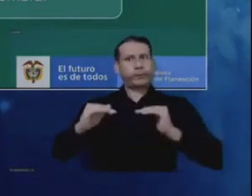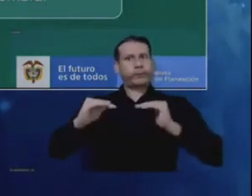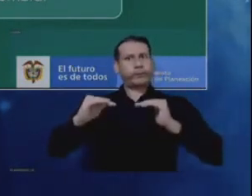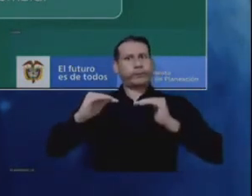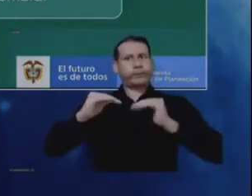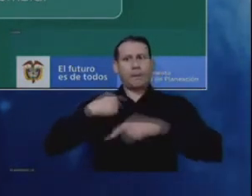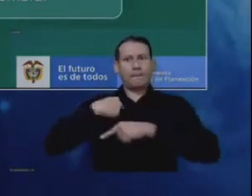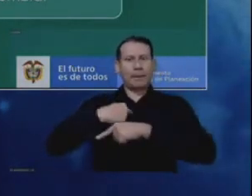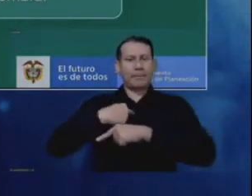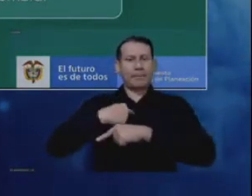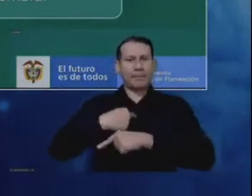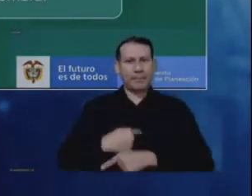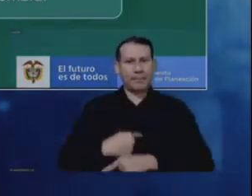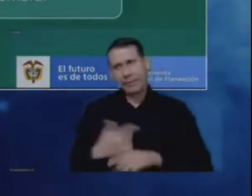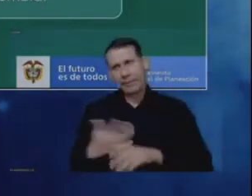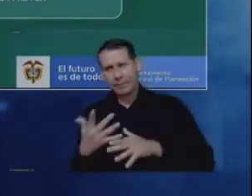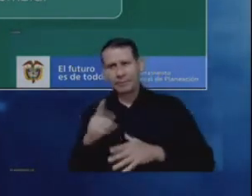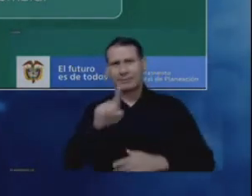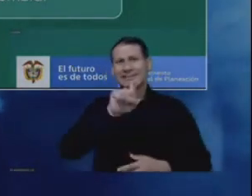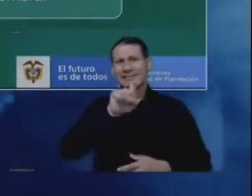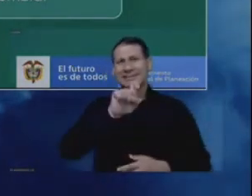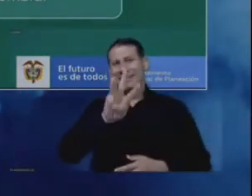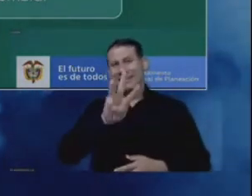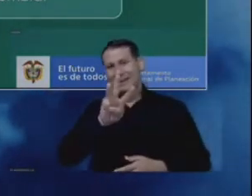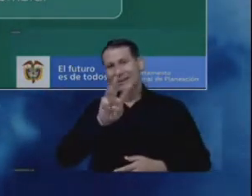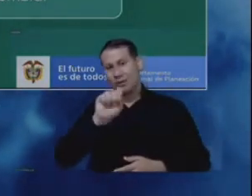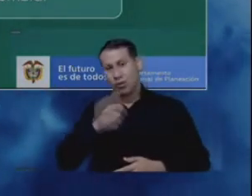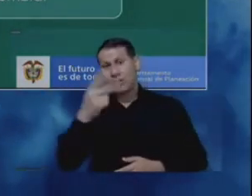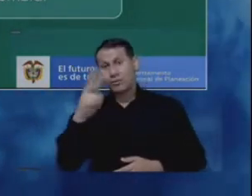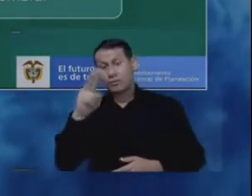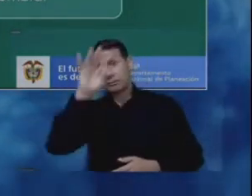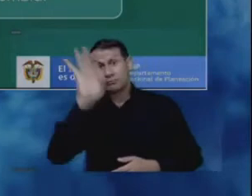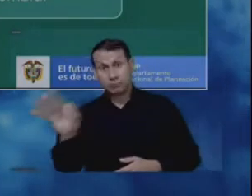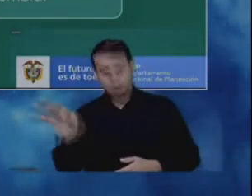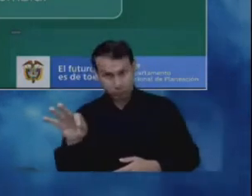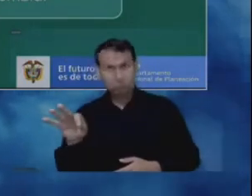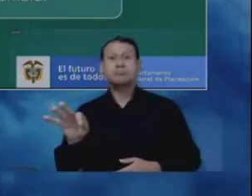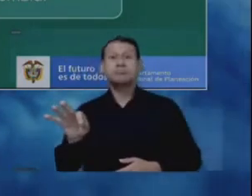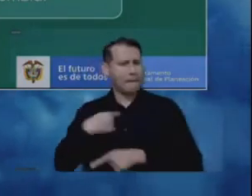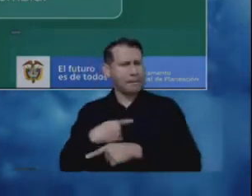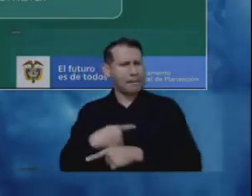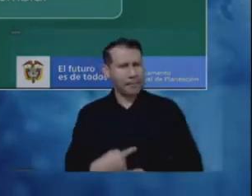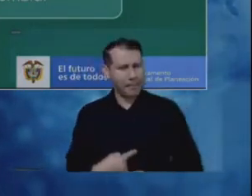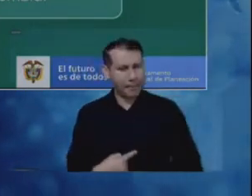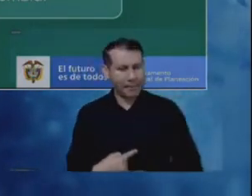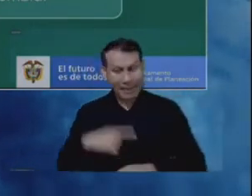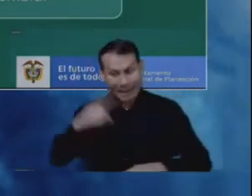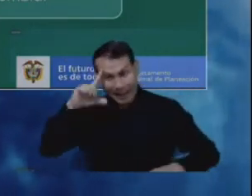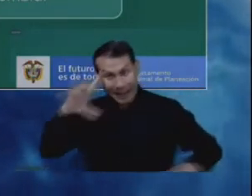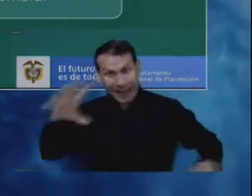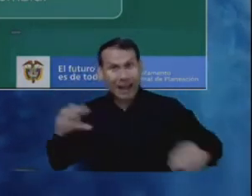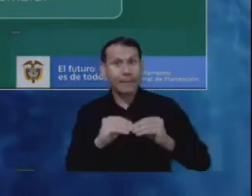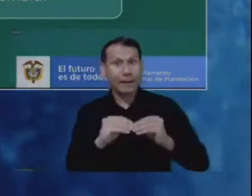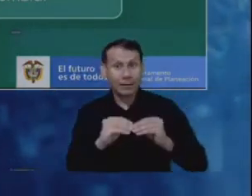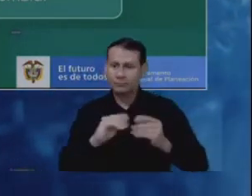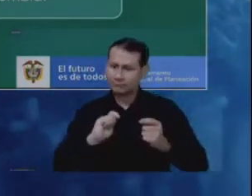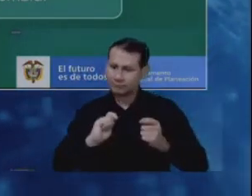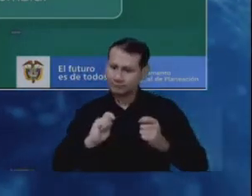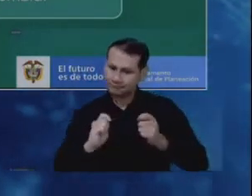es del 63,12%. Y solamente el Pacto por la Transformación Digital tiene un avance